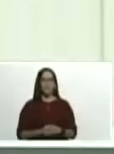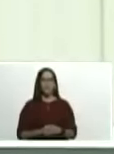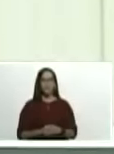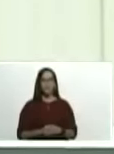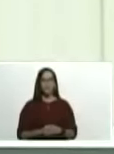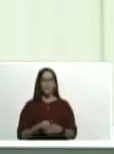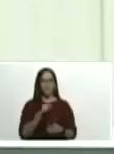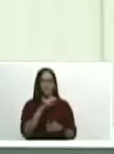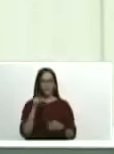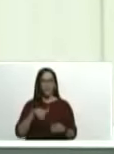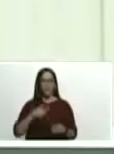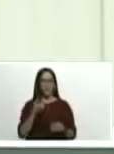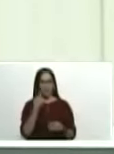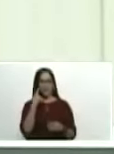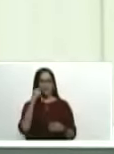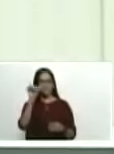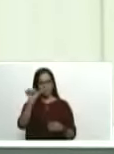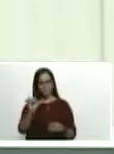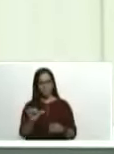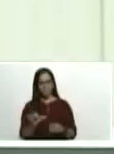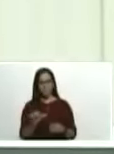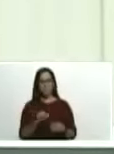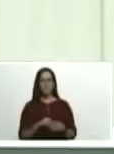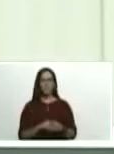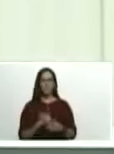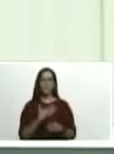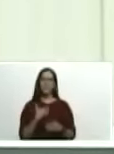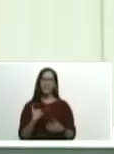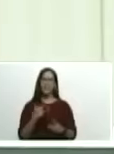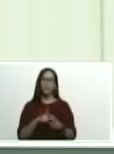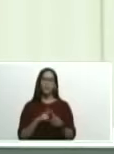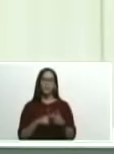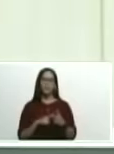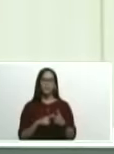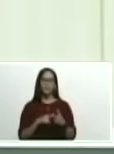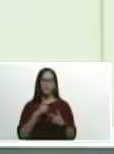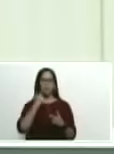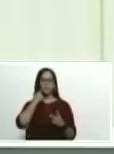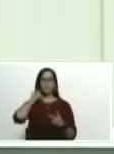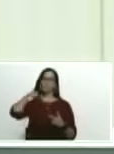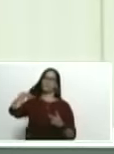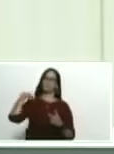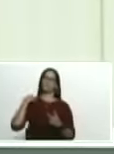para que ustedes la puedan apreciar, quiero entonces